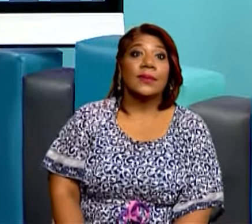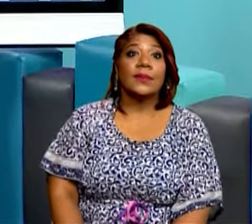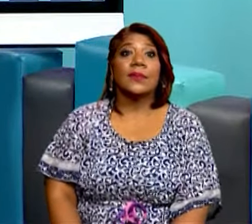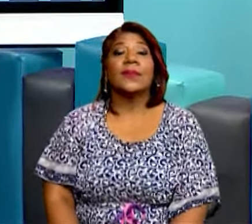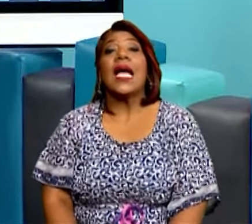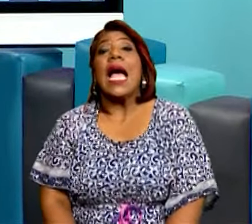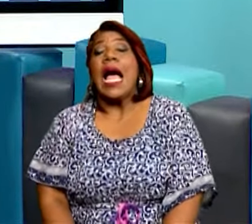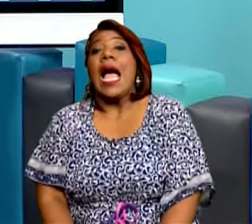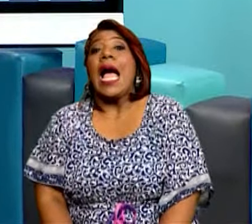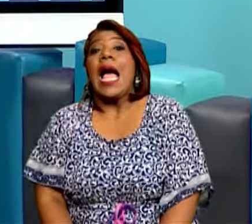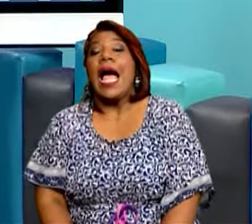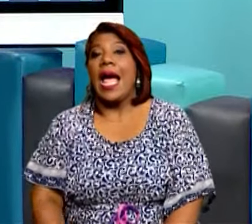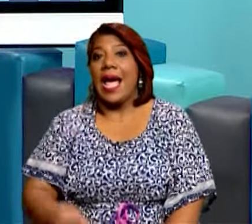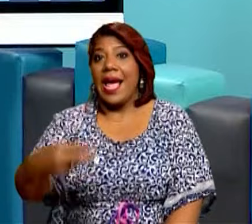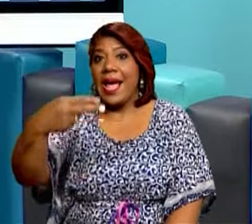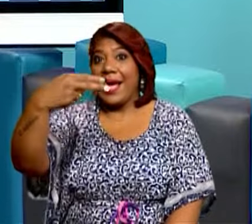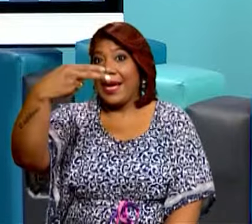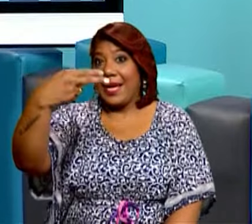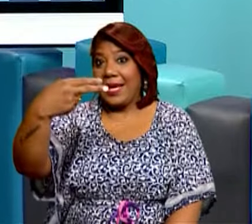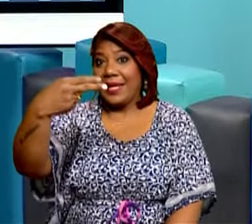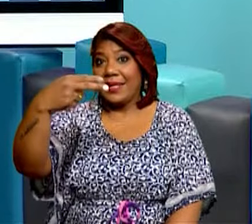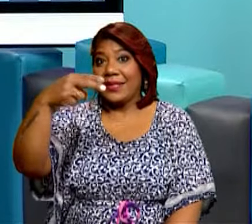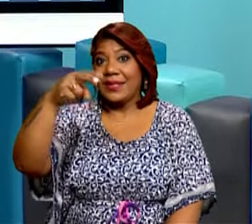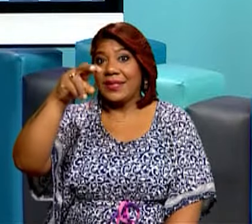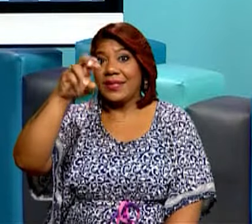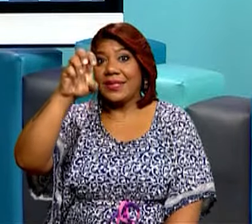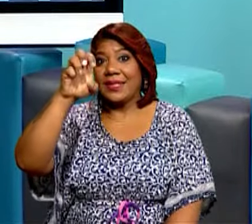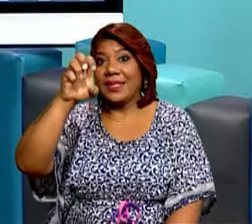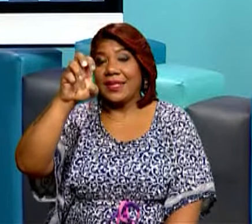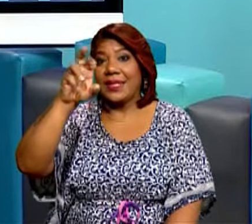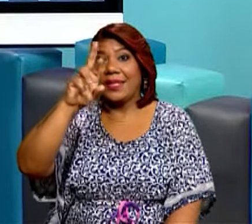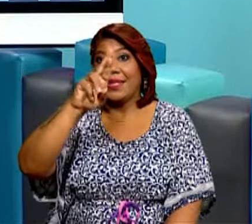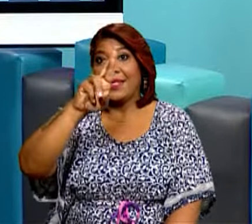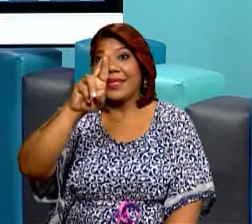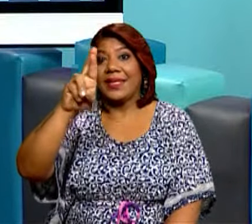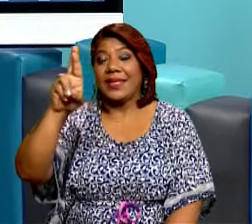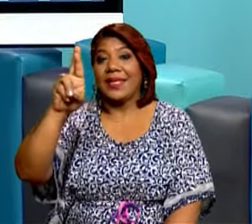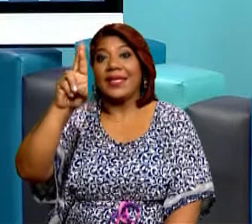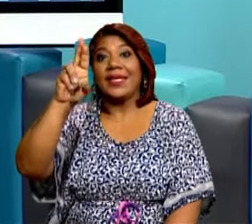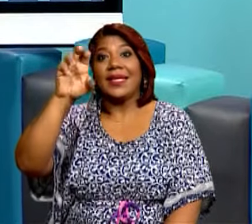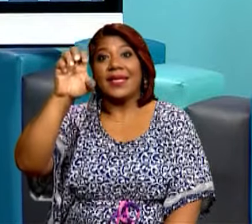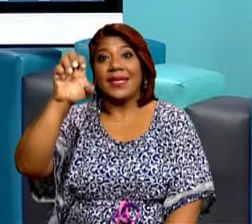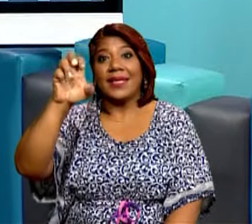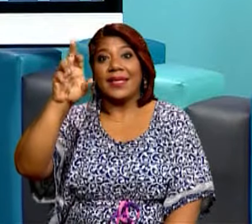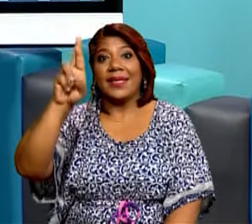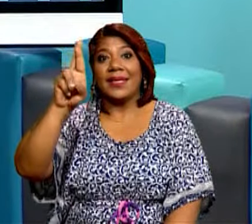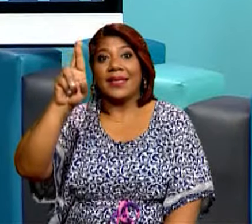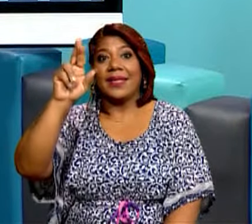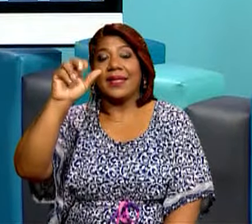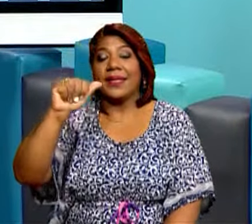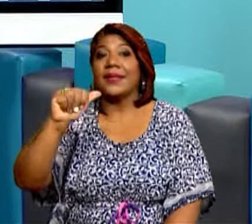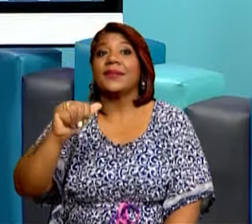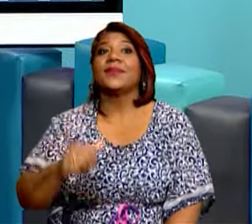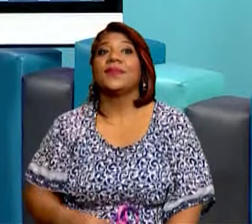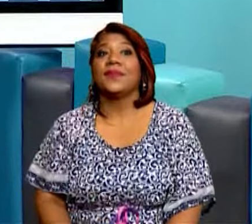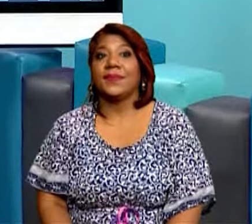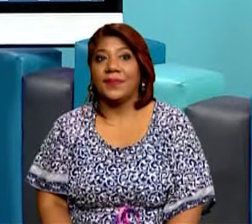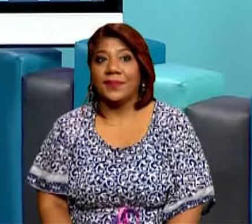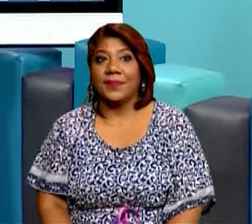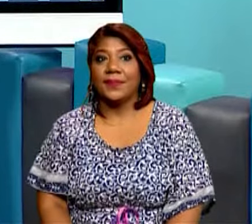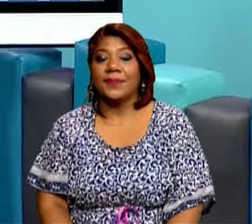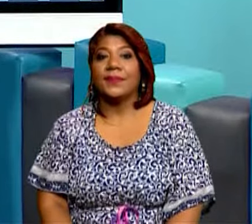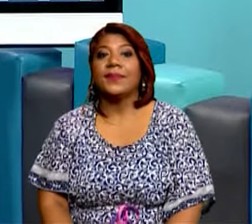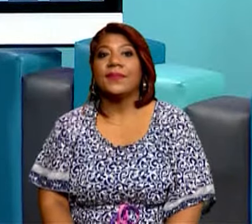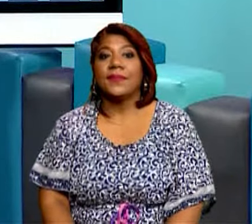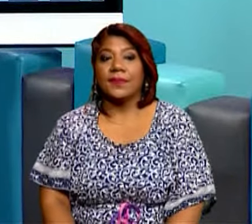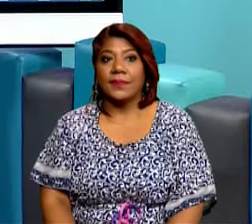con la E. Aquí encuentro una. Recuerda que después tienes que ver qué letra o qué vocal sigue.